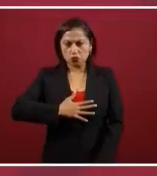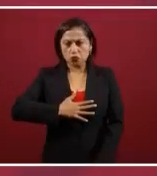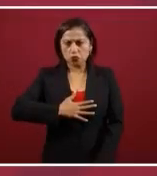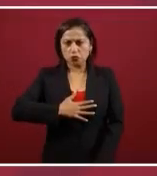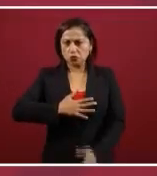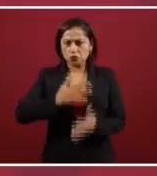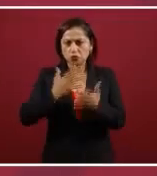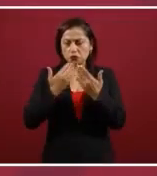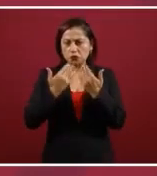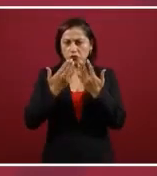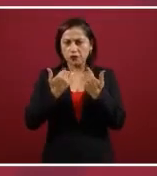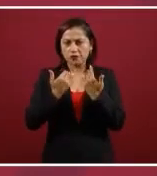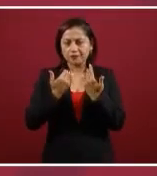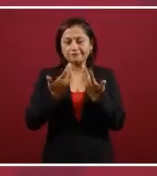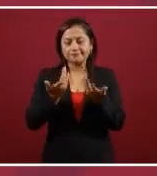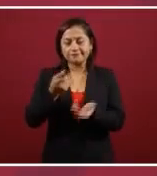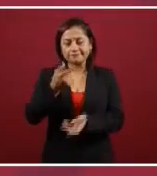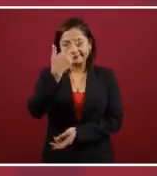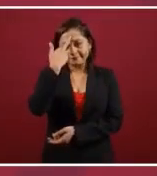sin